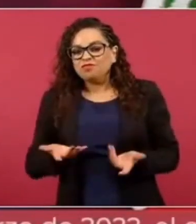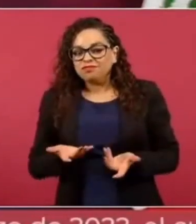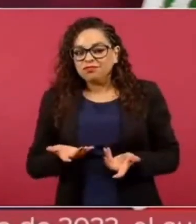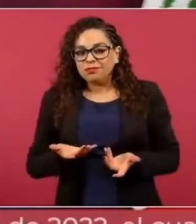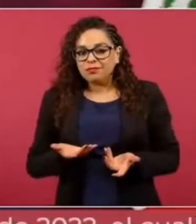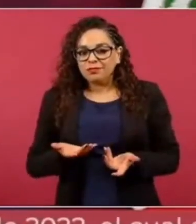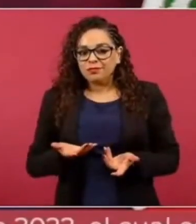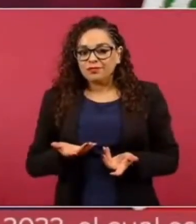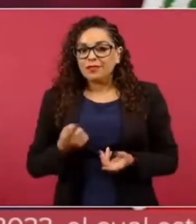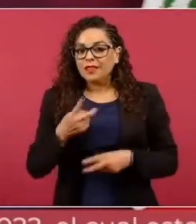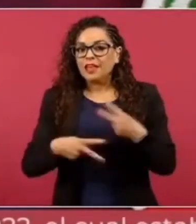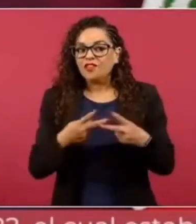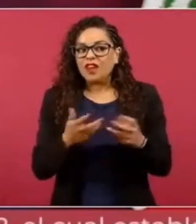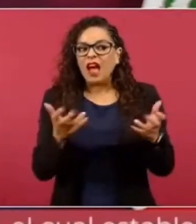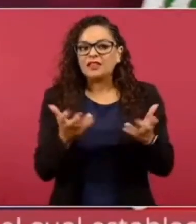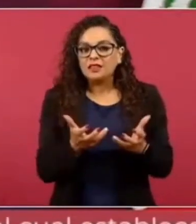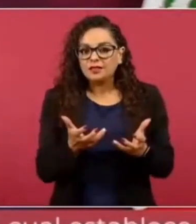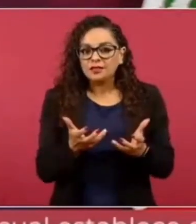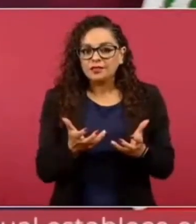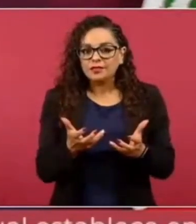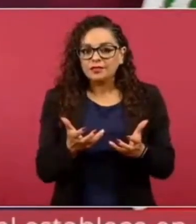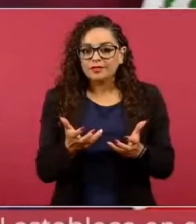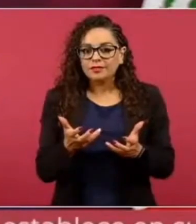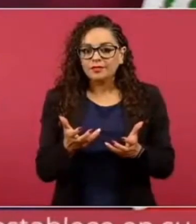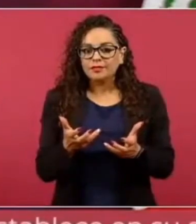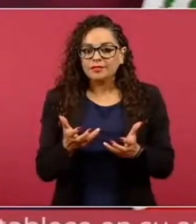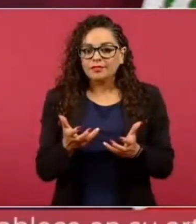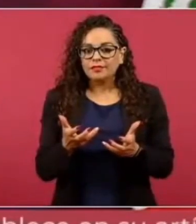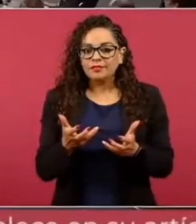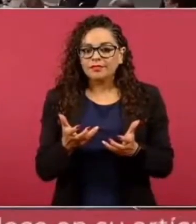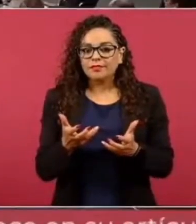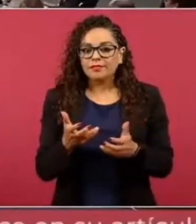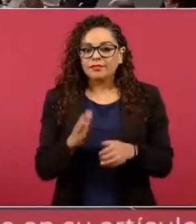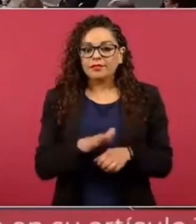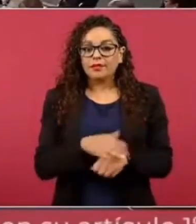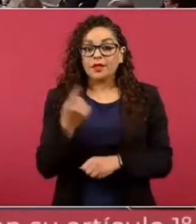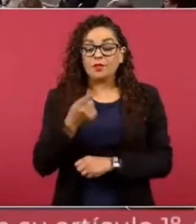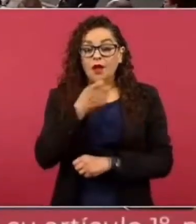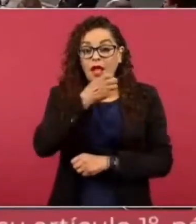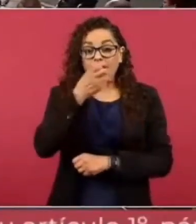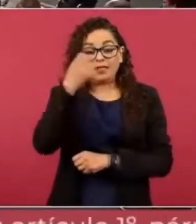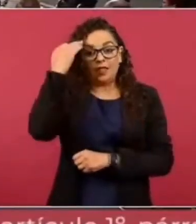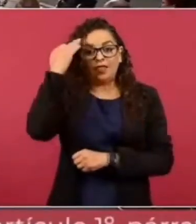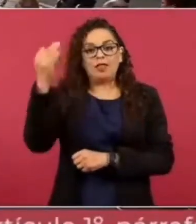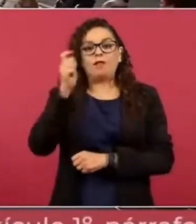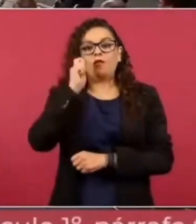Porque se dio en víspera de las elecciones presidenciales.